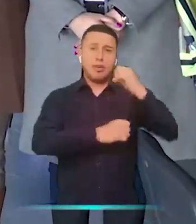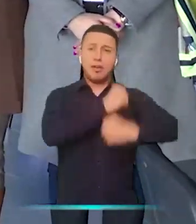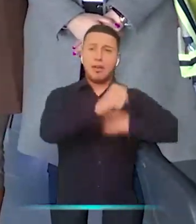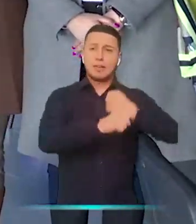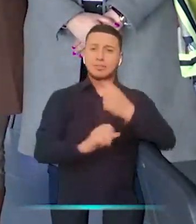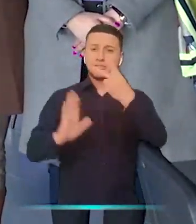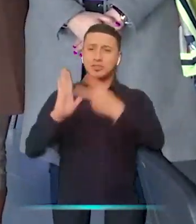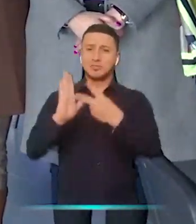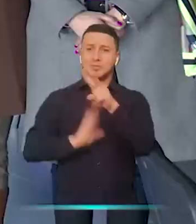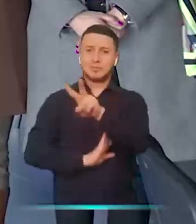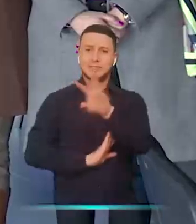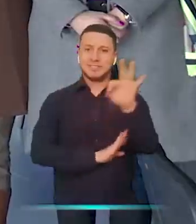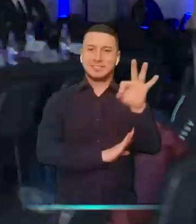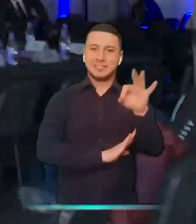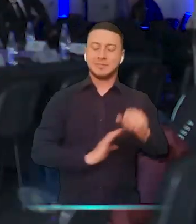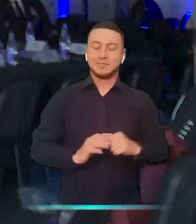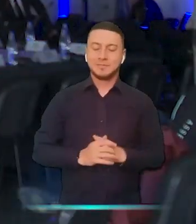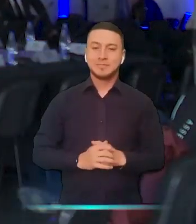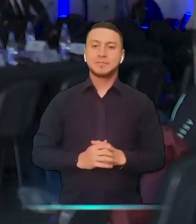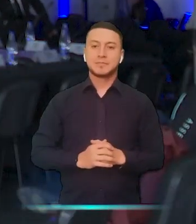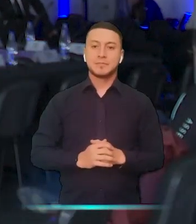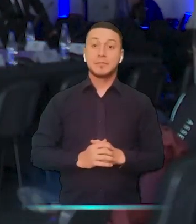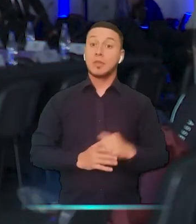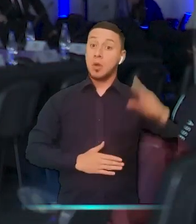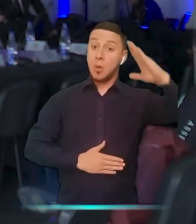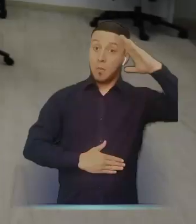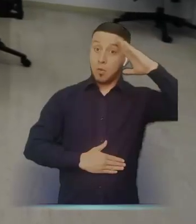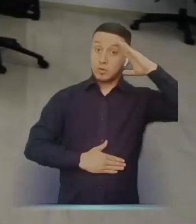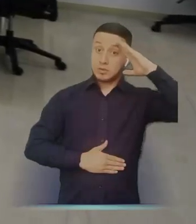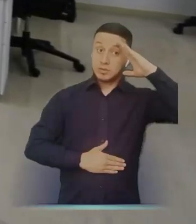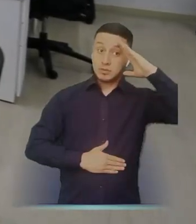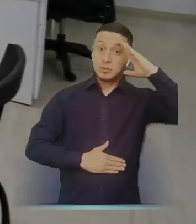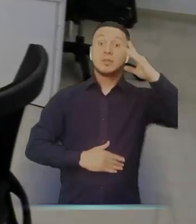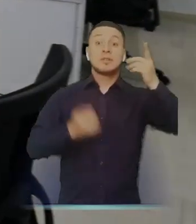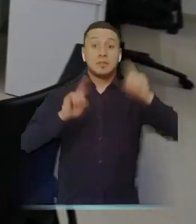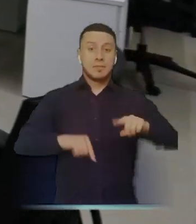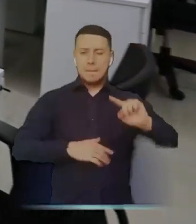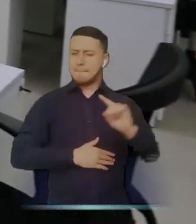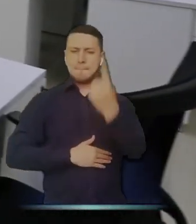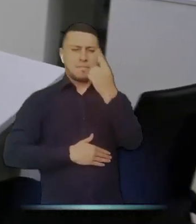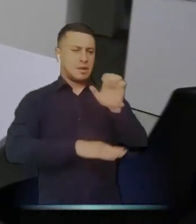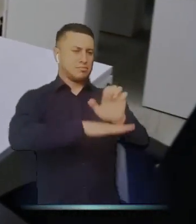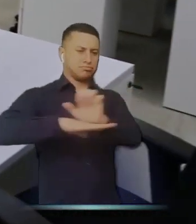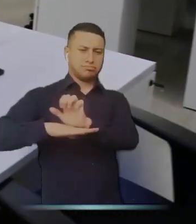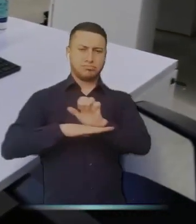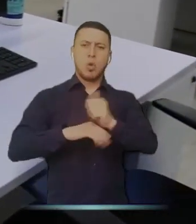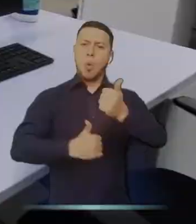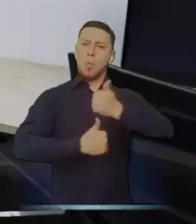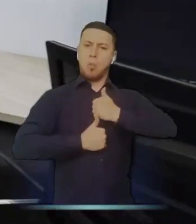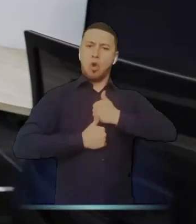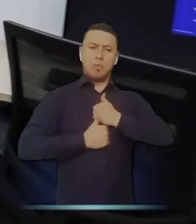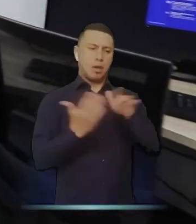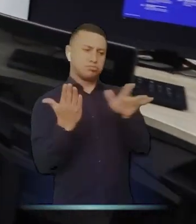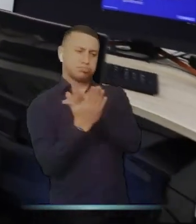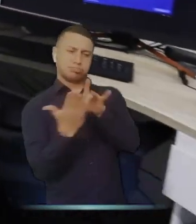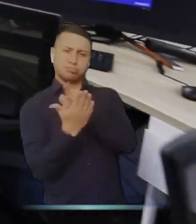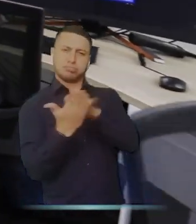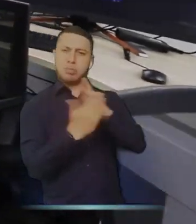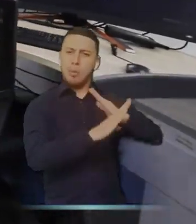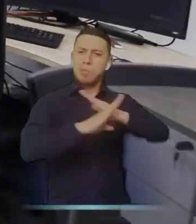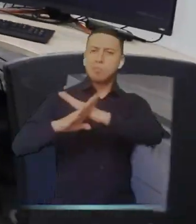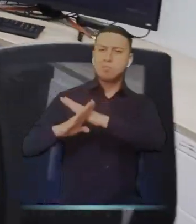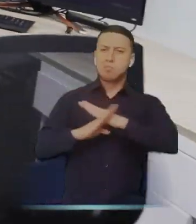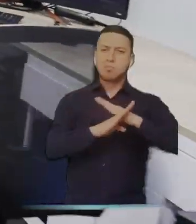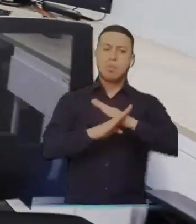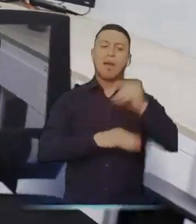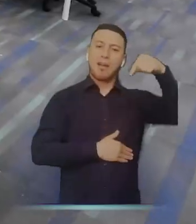evento electoral que está en el marco de este año 2023. Además de la policía, la primera entidad del Estado que va a tener su